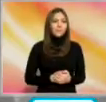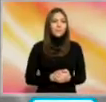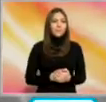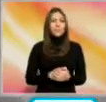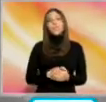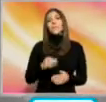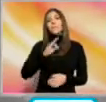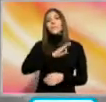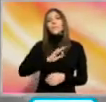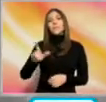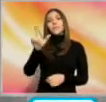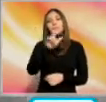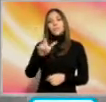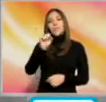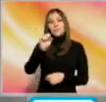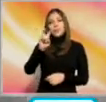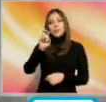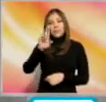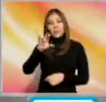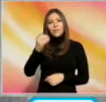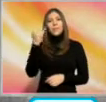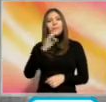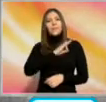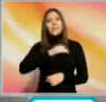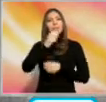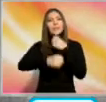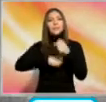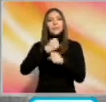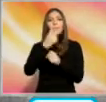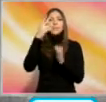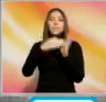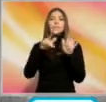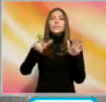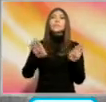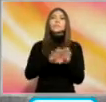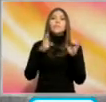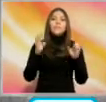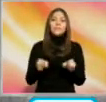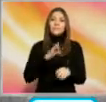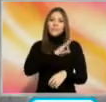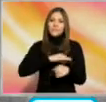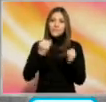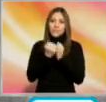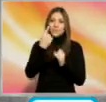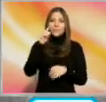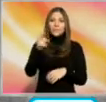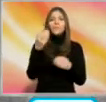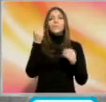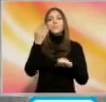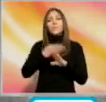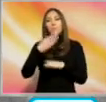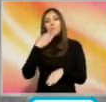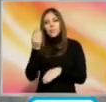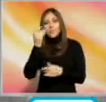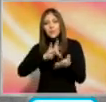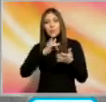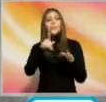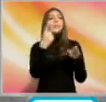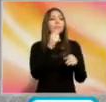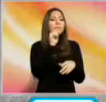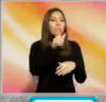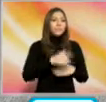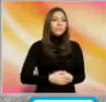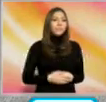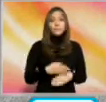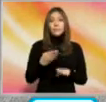Tomás Severino, feliz lunes y feliz año 2017. ¿Cómo estás? Feliz año, Gaby, para ti también. Muy bien, muchas gracias. ¿Tú qué tal? Muy bien, contenta y ya